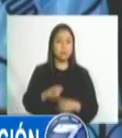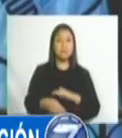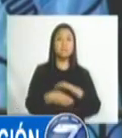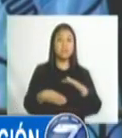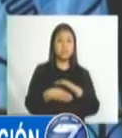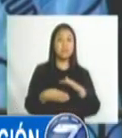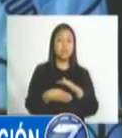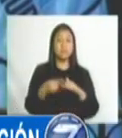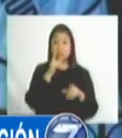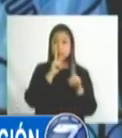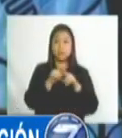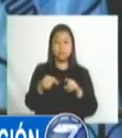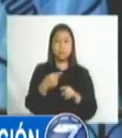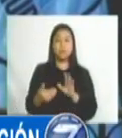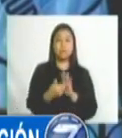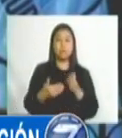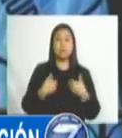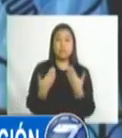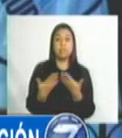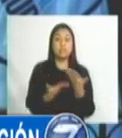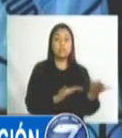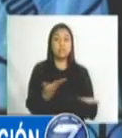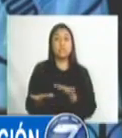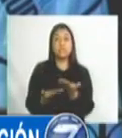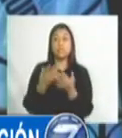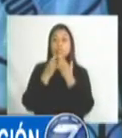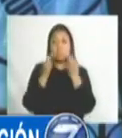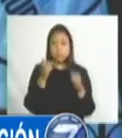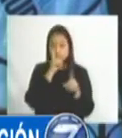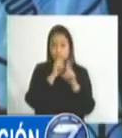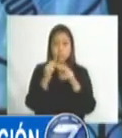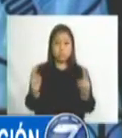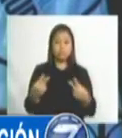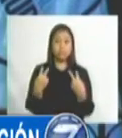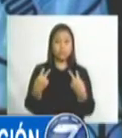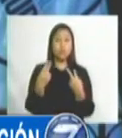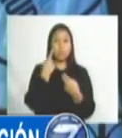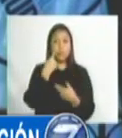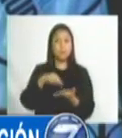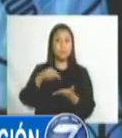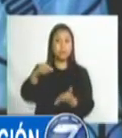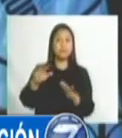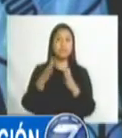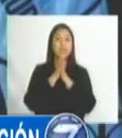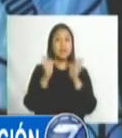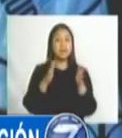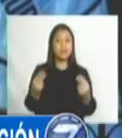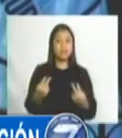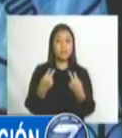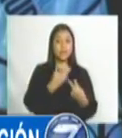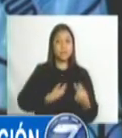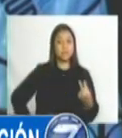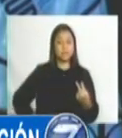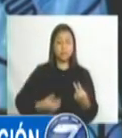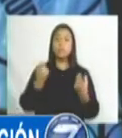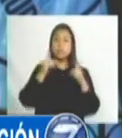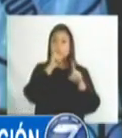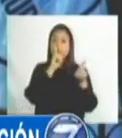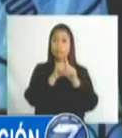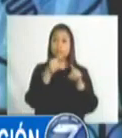ende, afecta la prestación de servicios públicos y la percepción del país. Sin embargo, también es de hacer notar